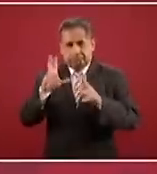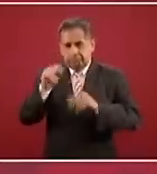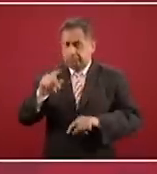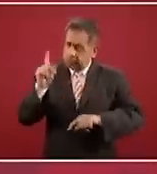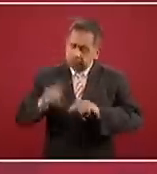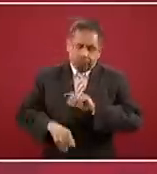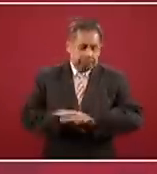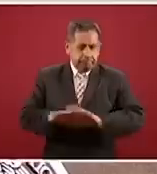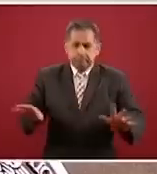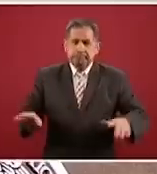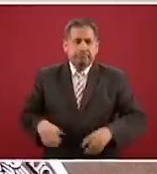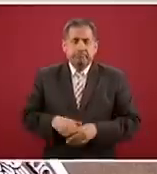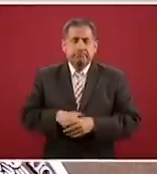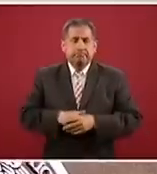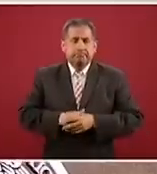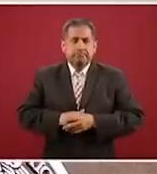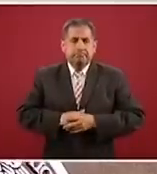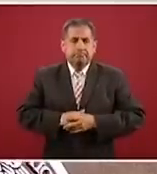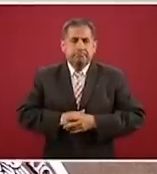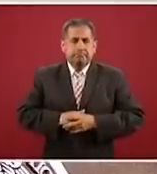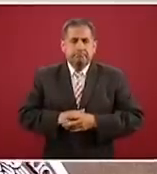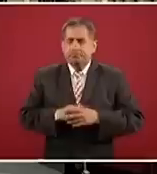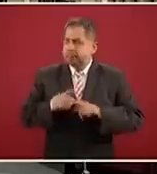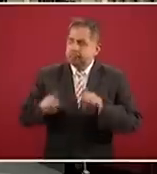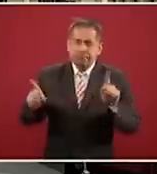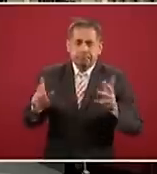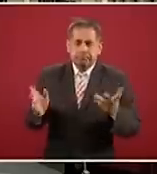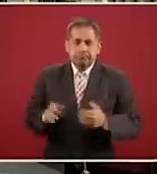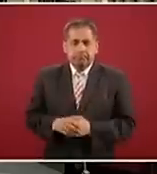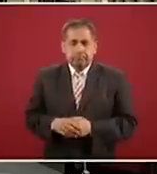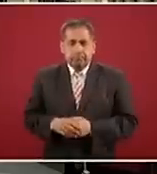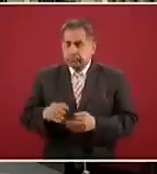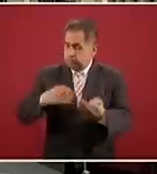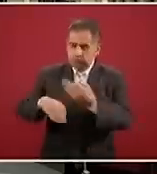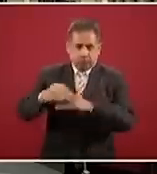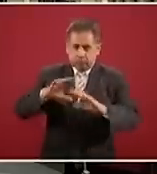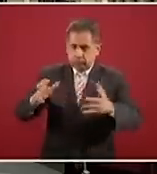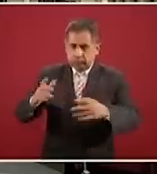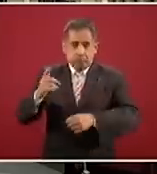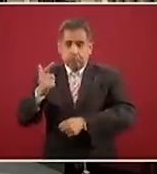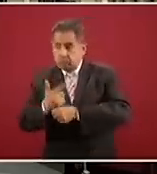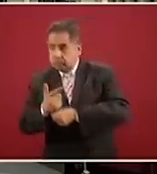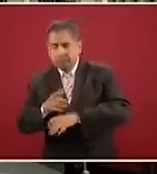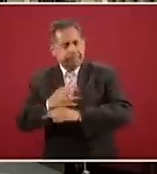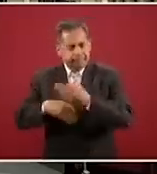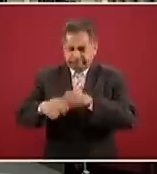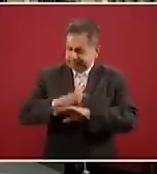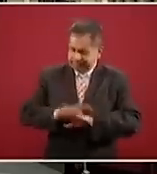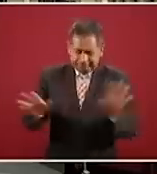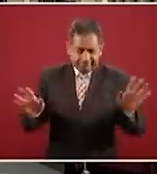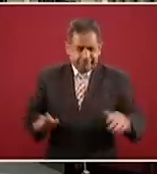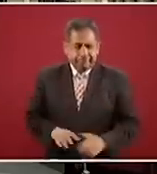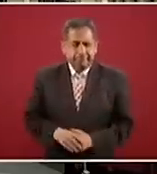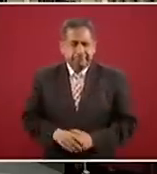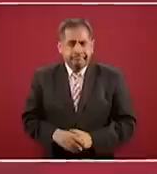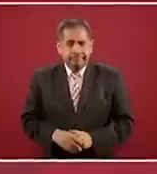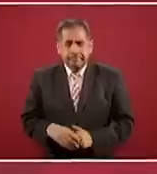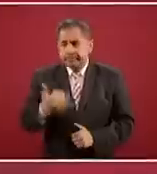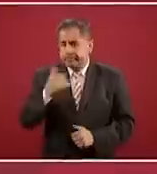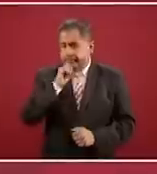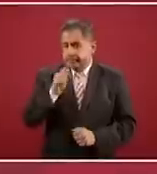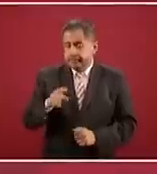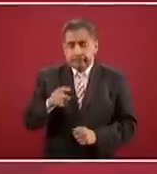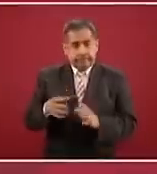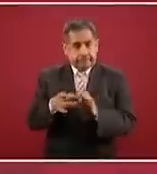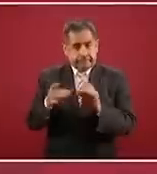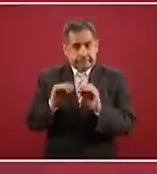a esta nueva realidad. Todos, en general. Y